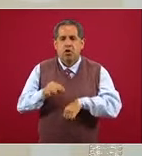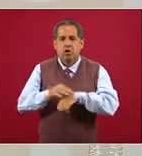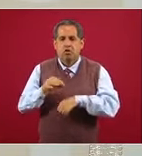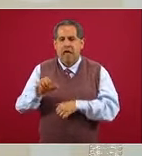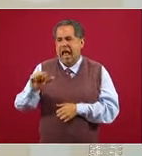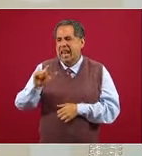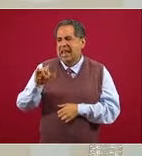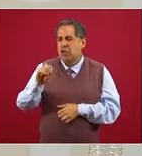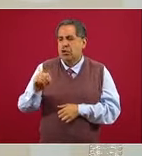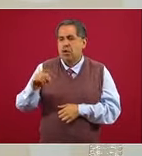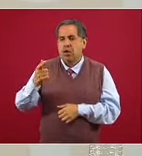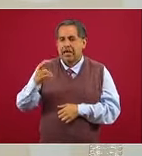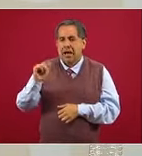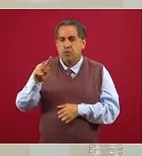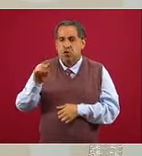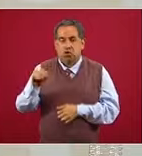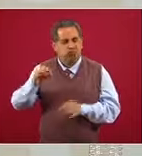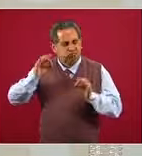Alejandro Cravioto.